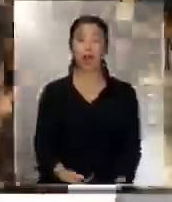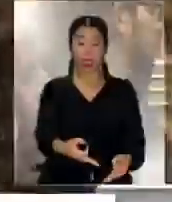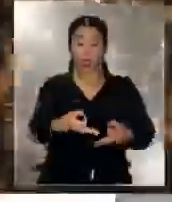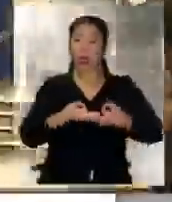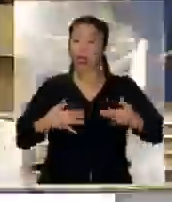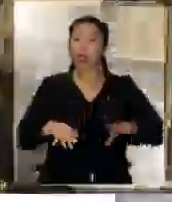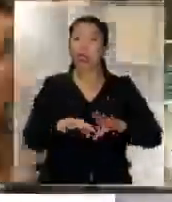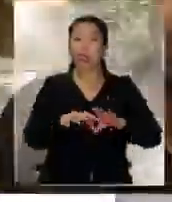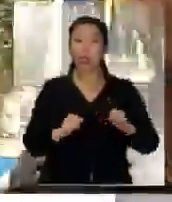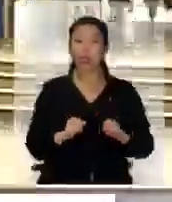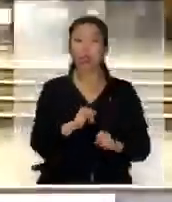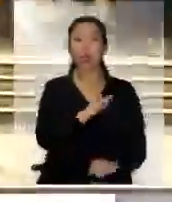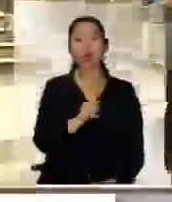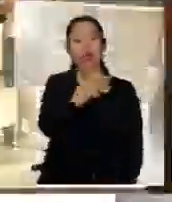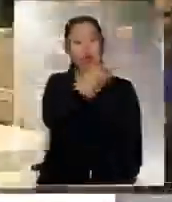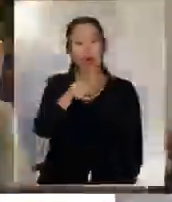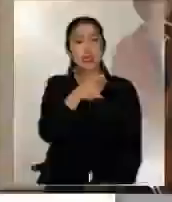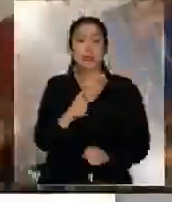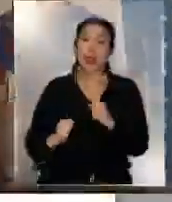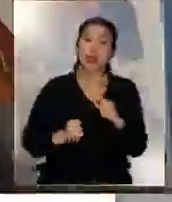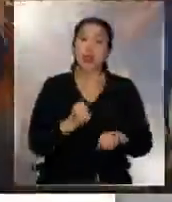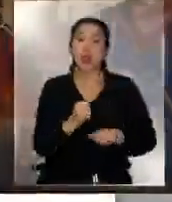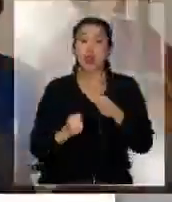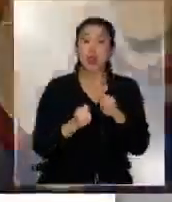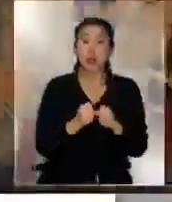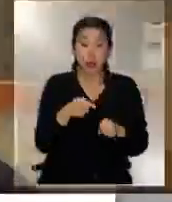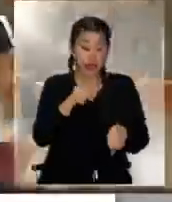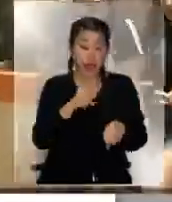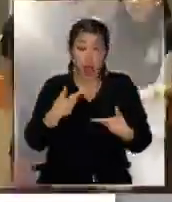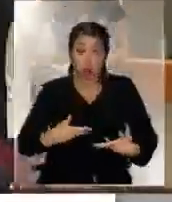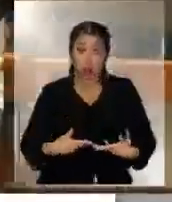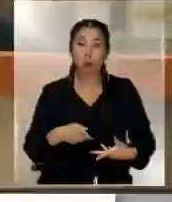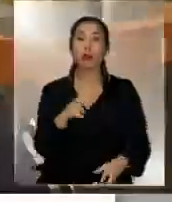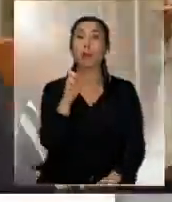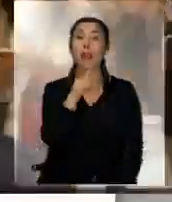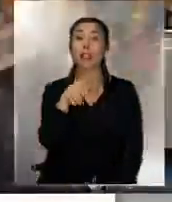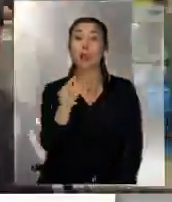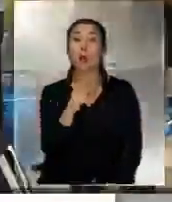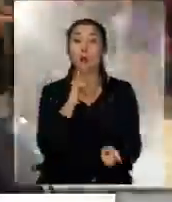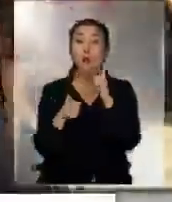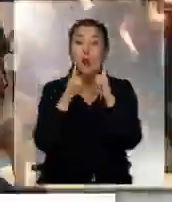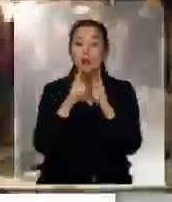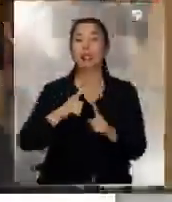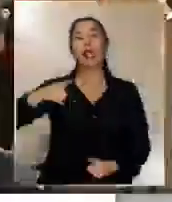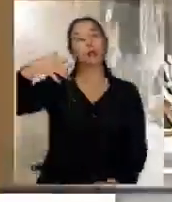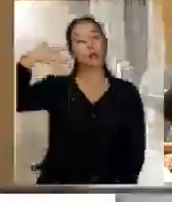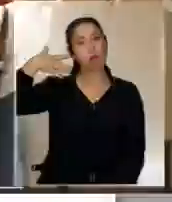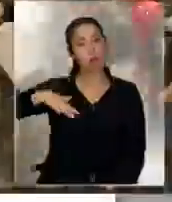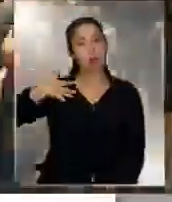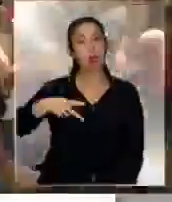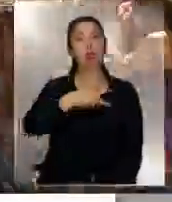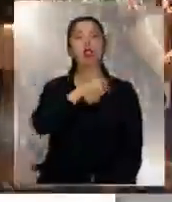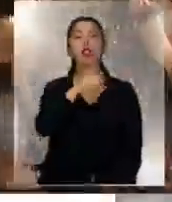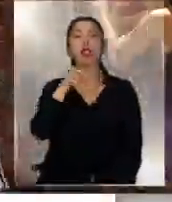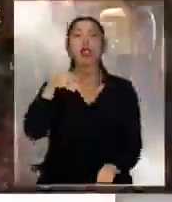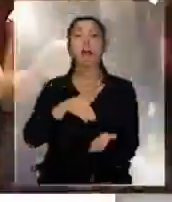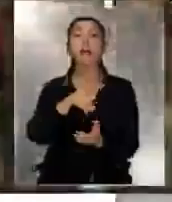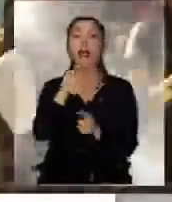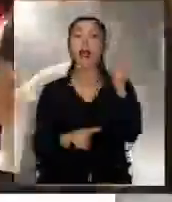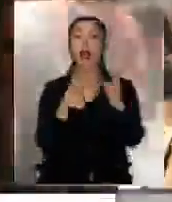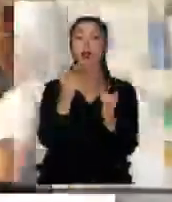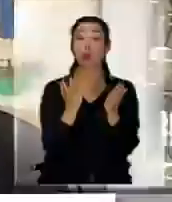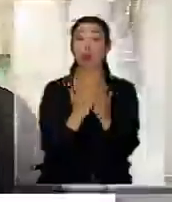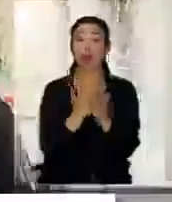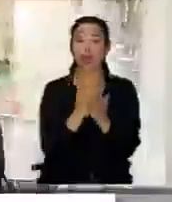Resultados listos después de semanas de nerviosismo. Es ahora cuando la PSU pasa a ser clave para 260.000